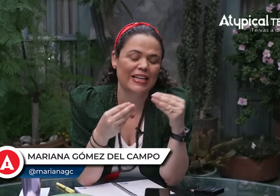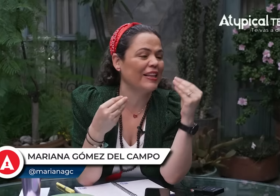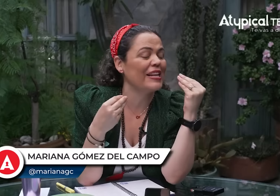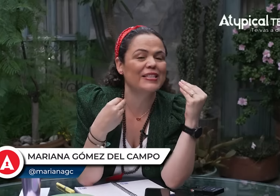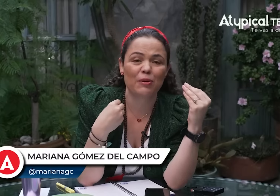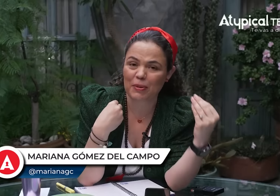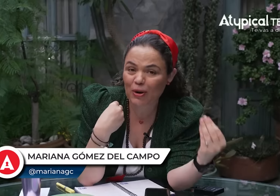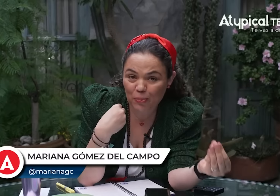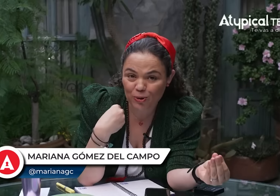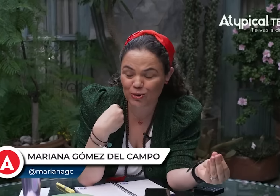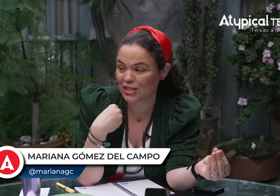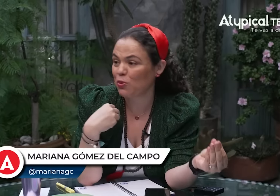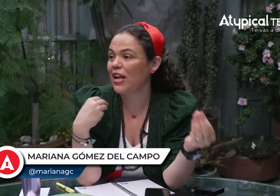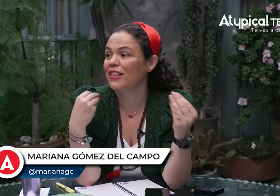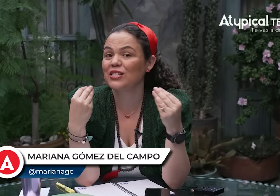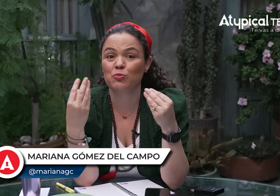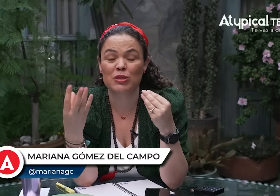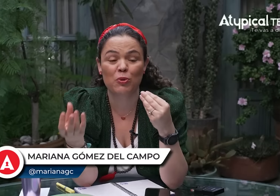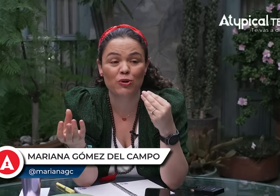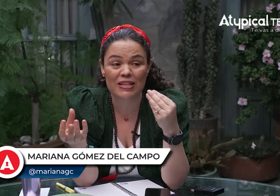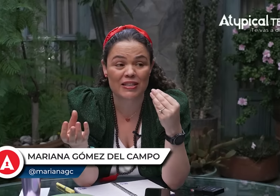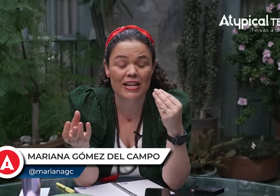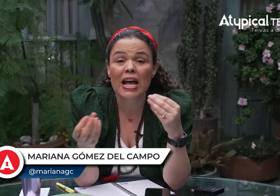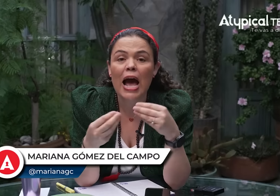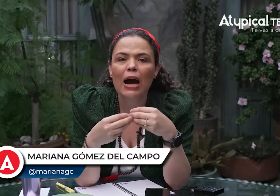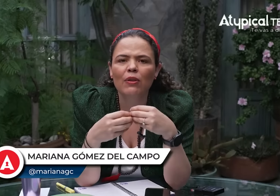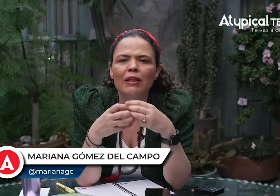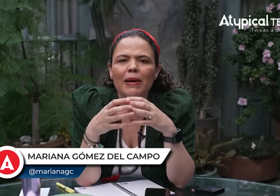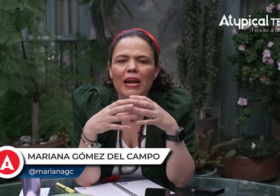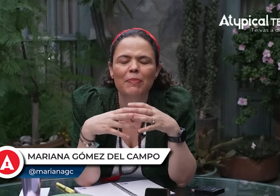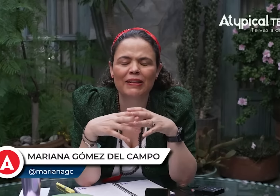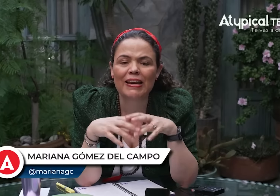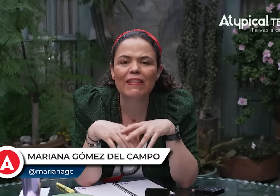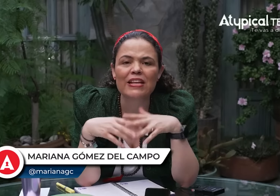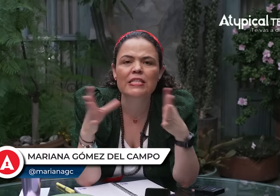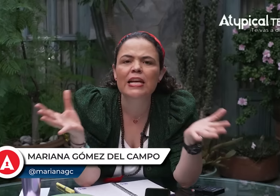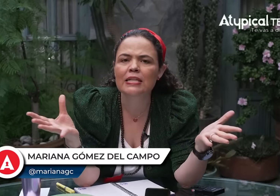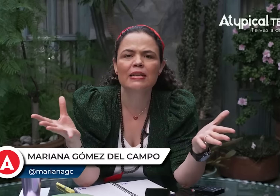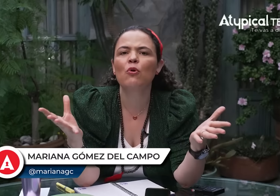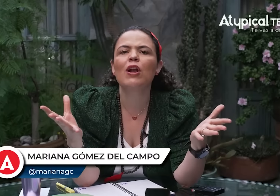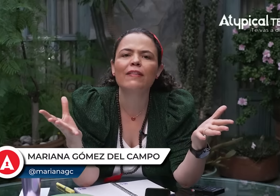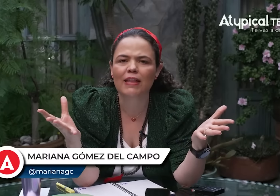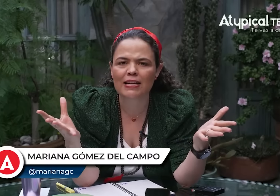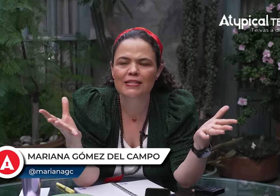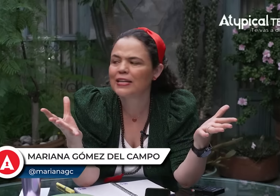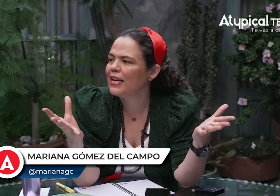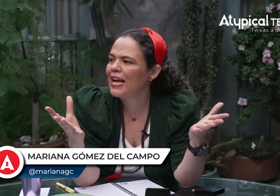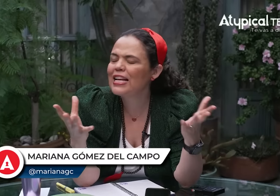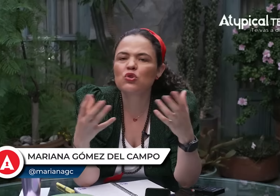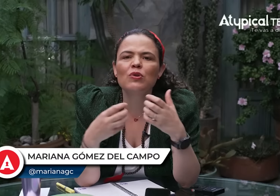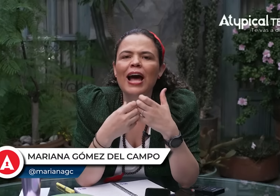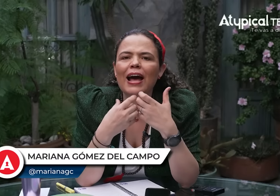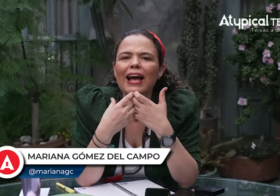mesas y que tenías que ir primero por tus tres boletas después por otras tres ahorita te van a repartir decenas de